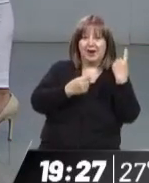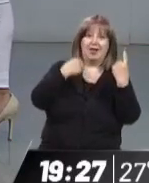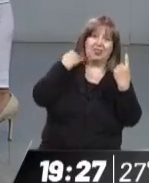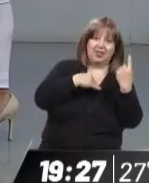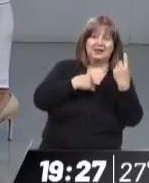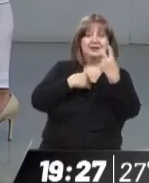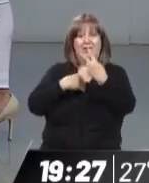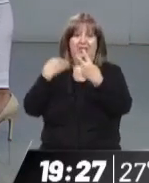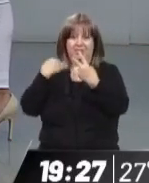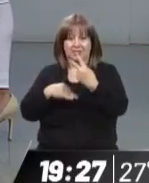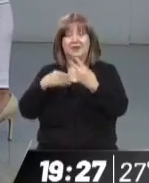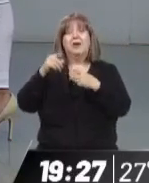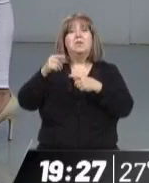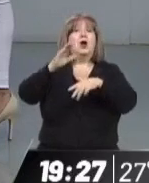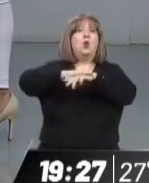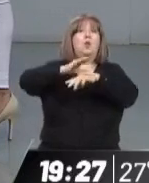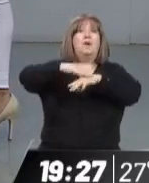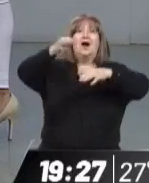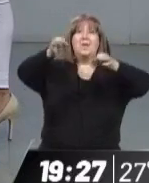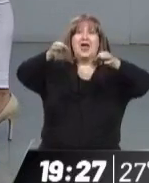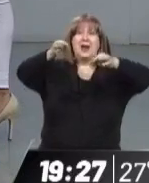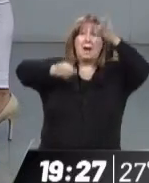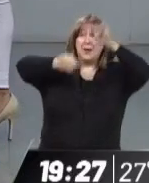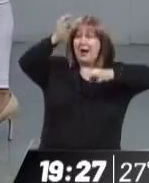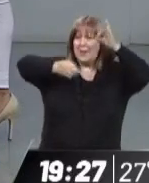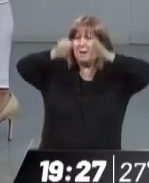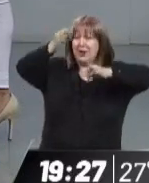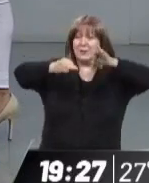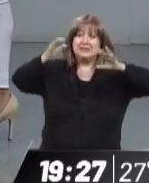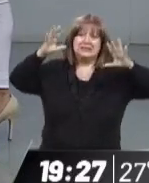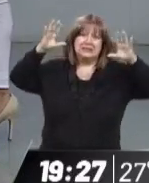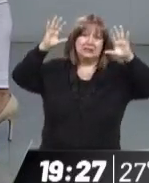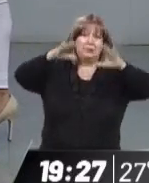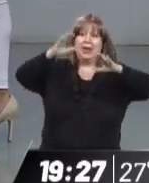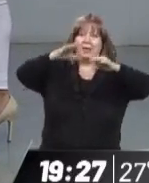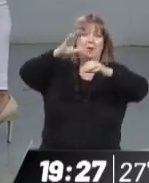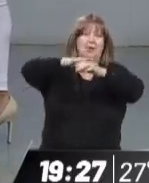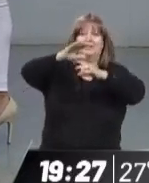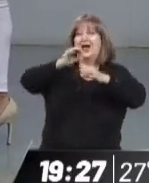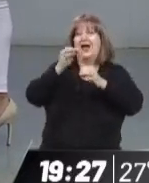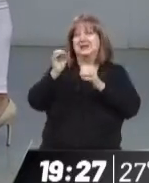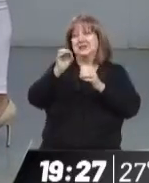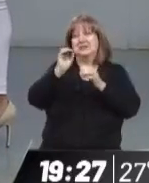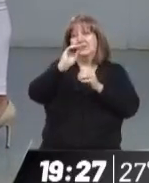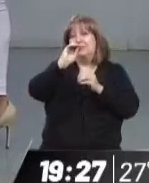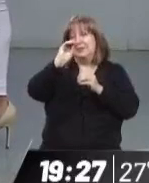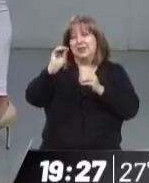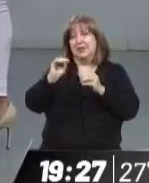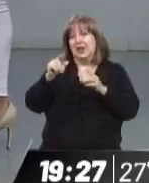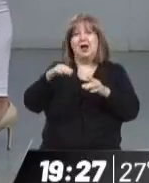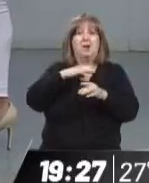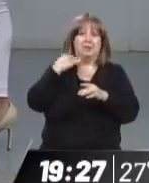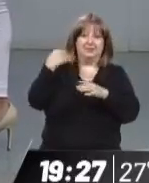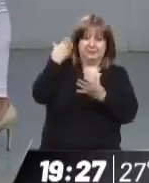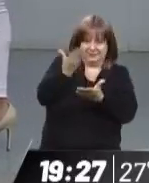una tormenta, ¿no? Que fue muy fuerte, de granizo, que bueno, afectó a varios sectores de la provincia. Y terminó con la